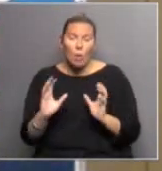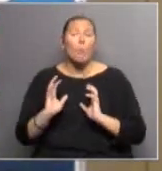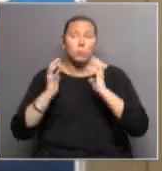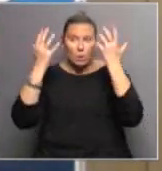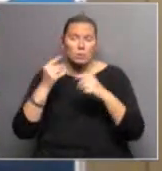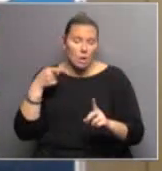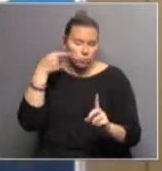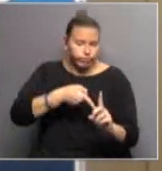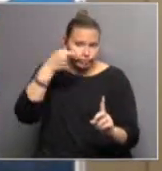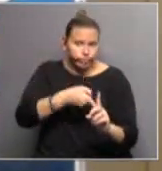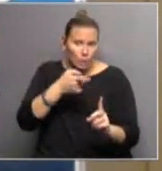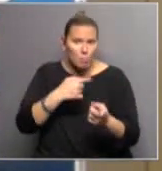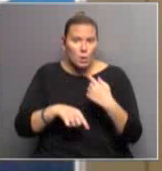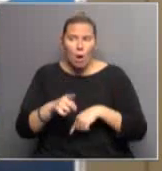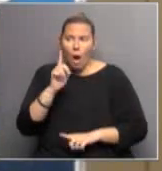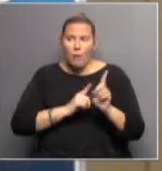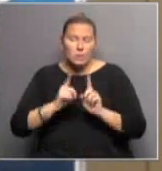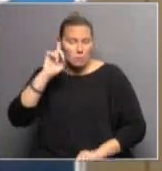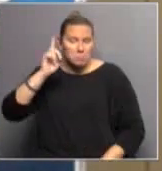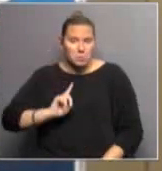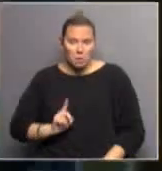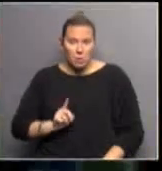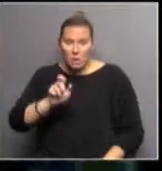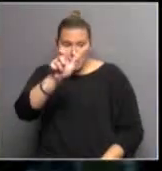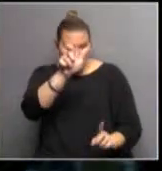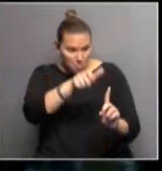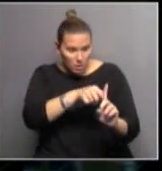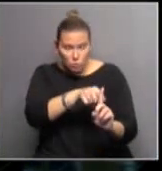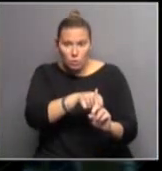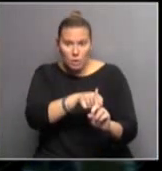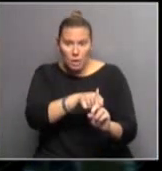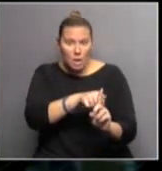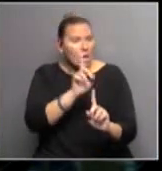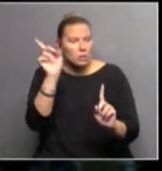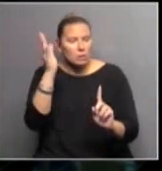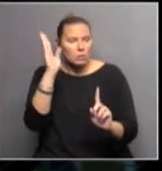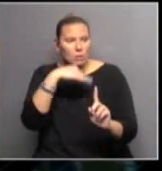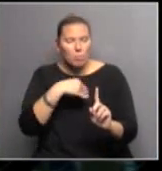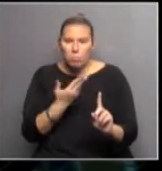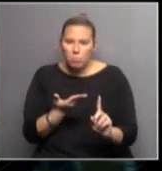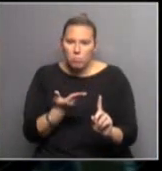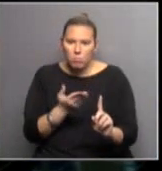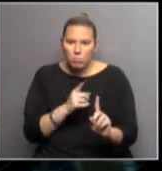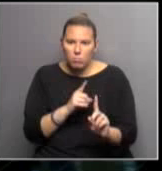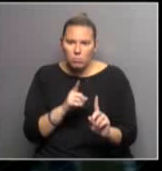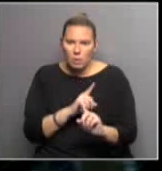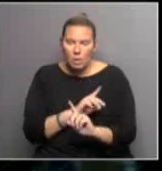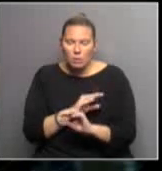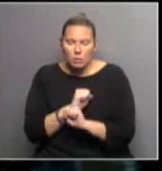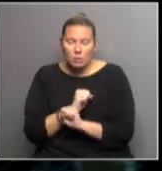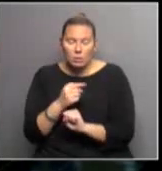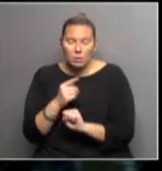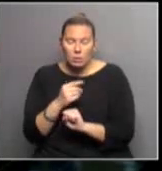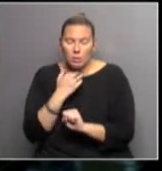violencia y a veces ni sabés que estás ejerciendo y la persona que recibe tampoco sabe que está siendo víctima de violencia. Es